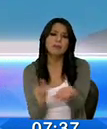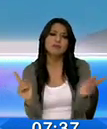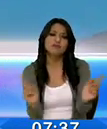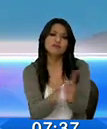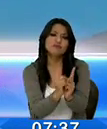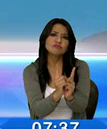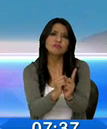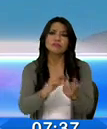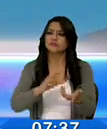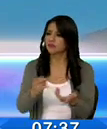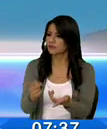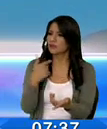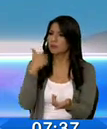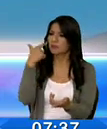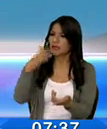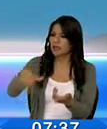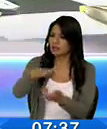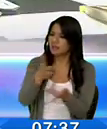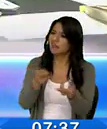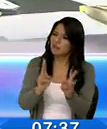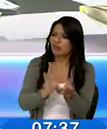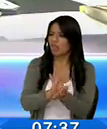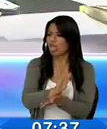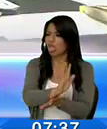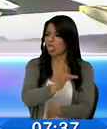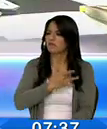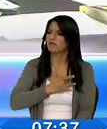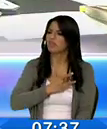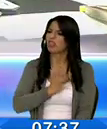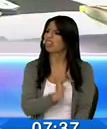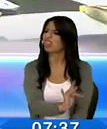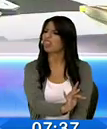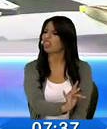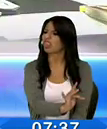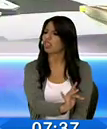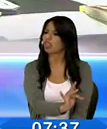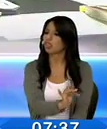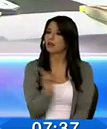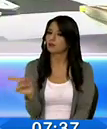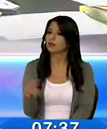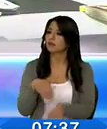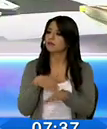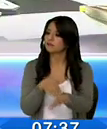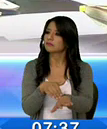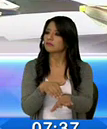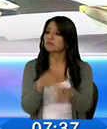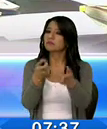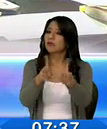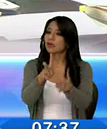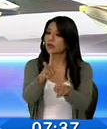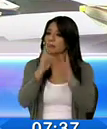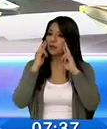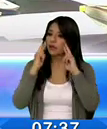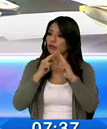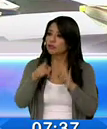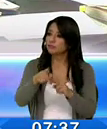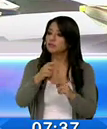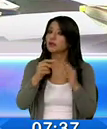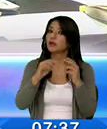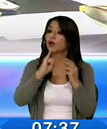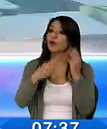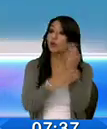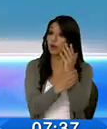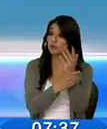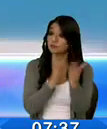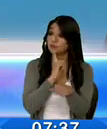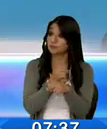es una... ¿Cree usted que ese sector también está tomando distancia? Putin respalda a Maduro, pero también ha reconocido a Juan Guaidó como sí, presidente de la